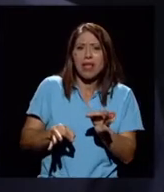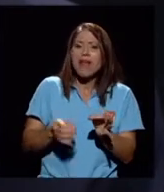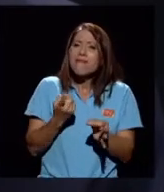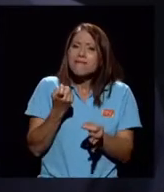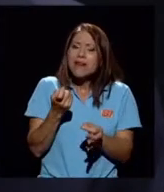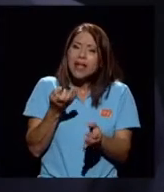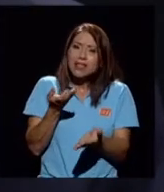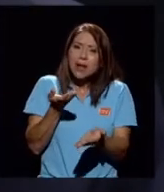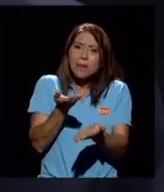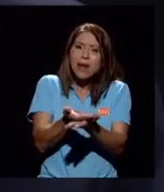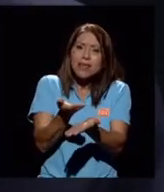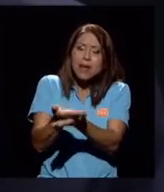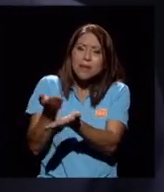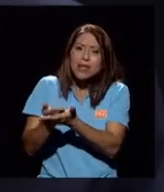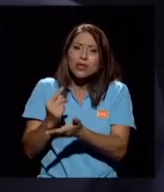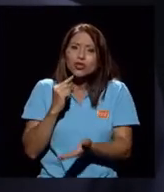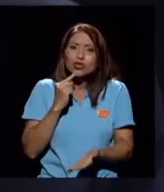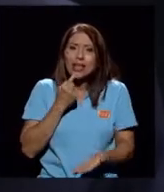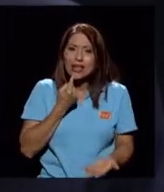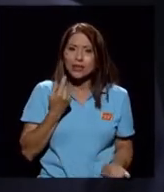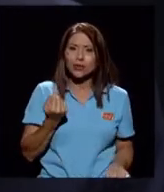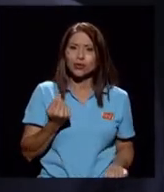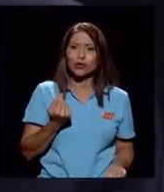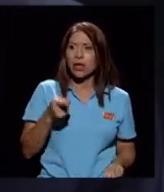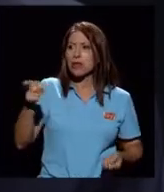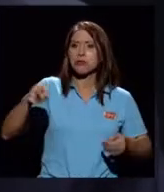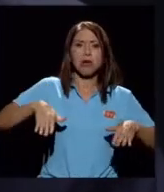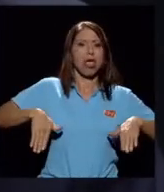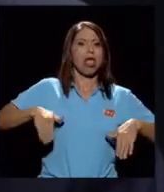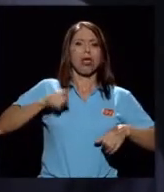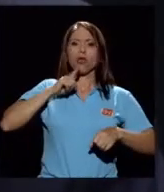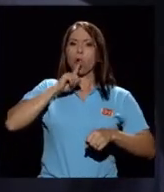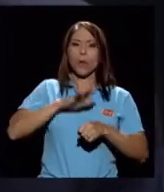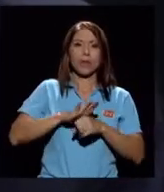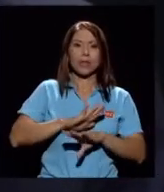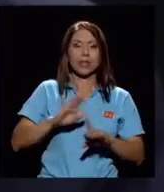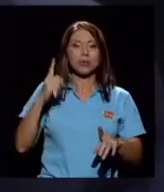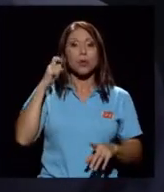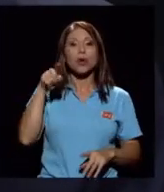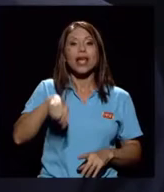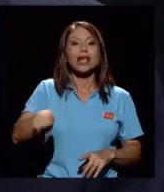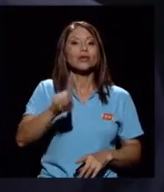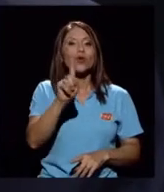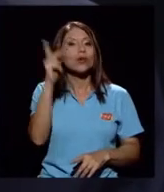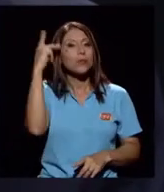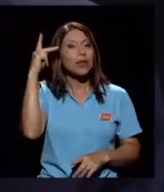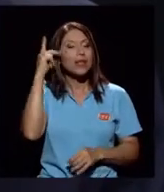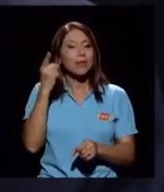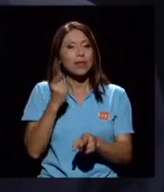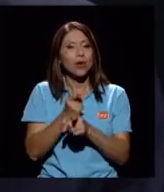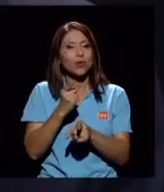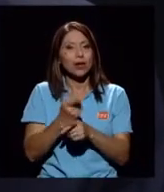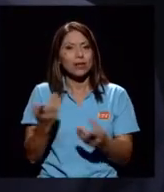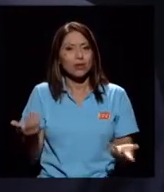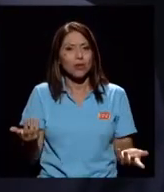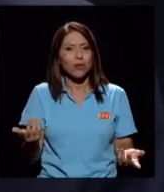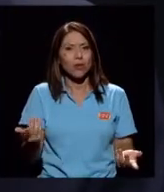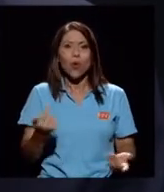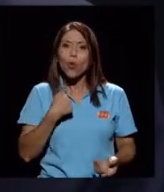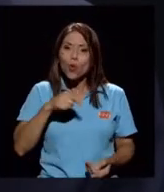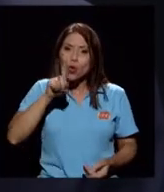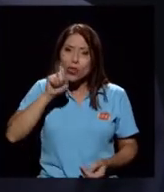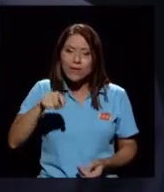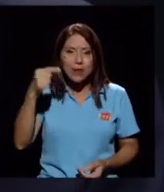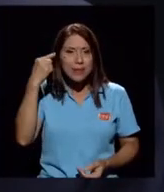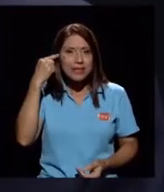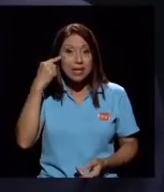serios y el no comprometerse porque eso no es políticamente correcto cuando en realidad lo que uno debería esperar es que quien aspire a